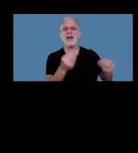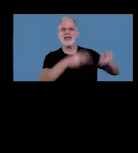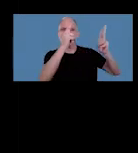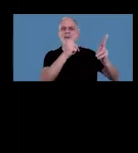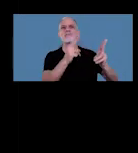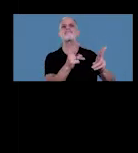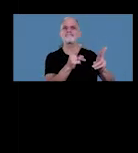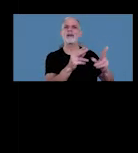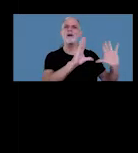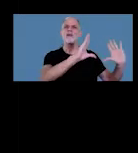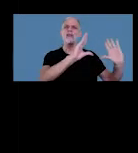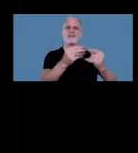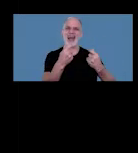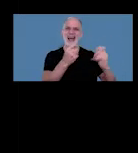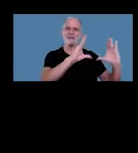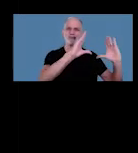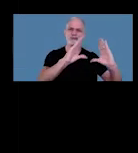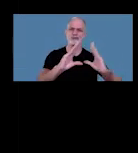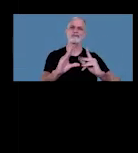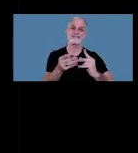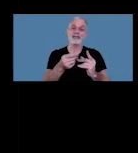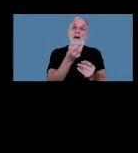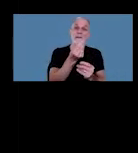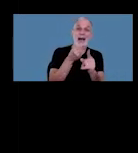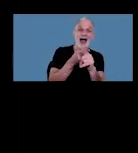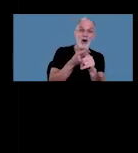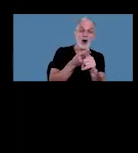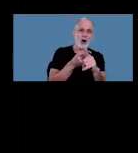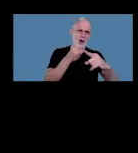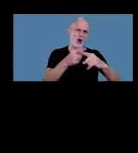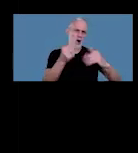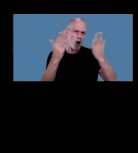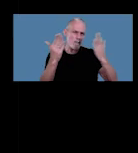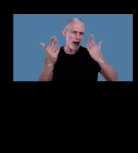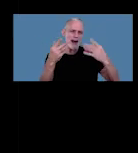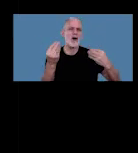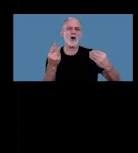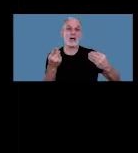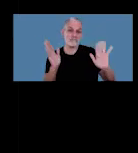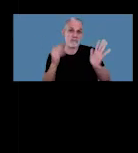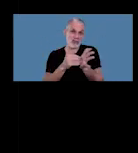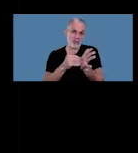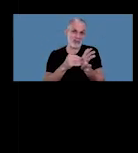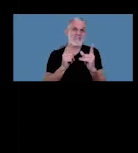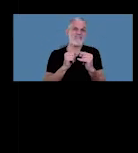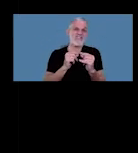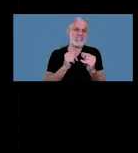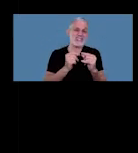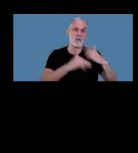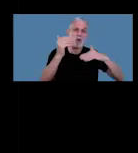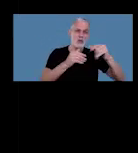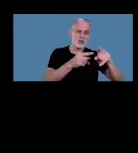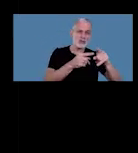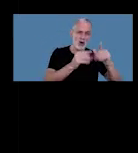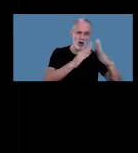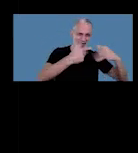amortización correspondiente, y ese valor lo vamos a comparar según la fecha que se haya construido el inmueble